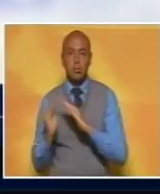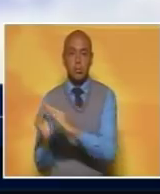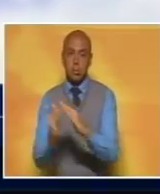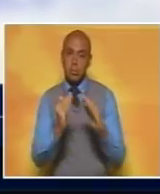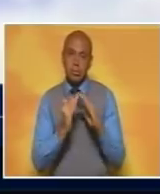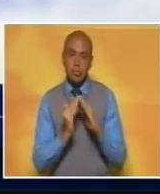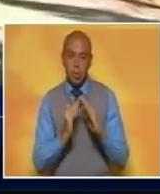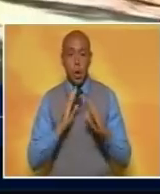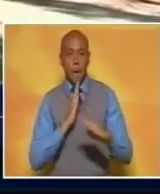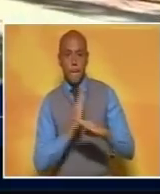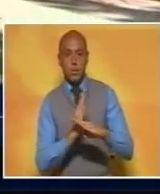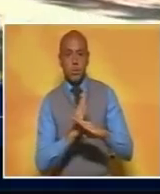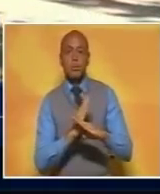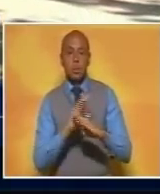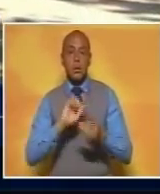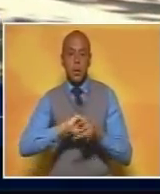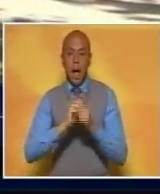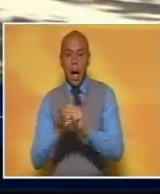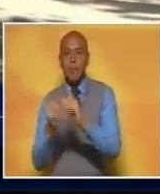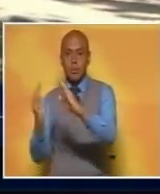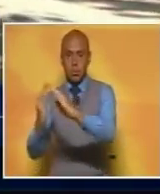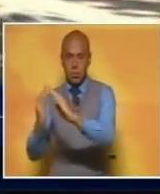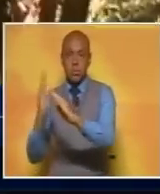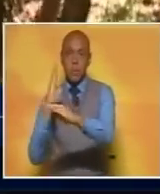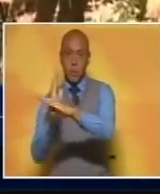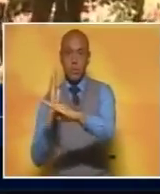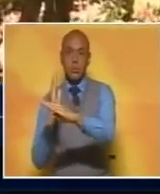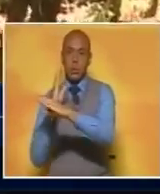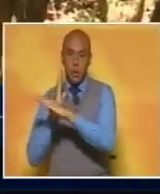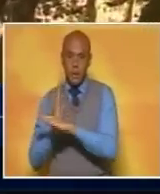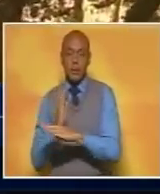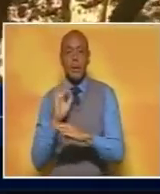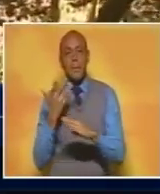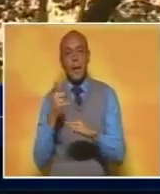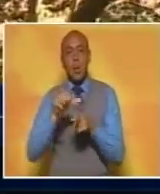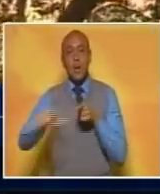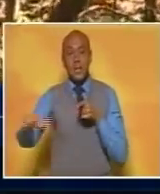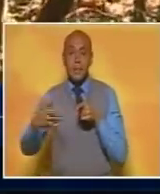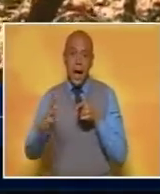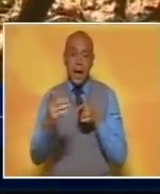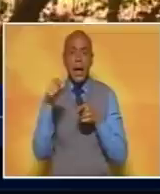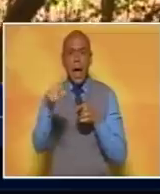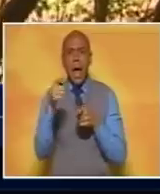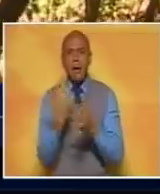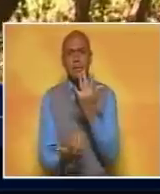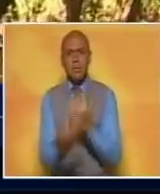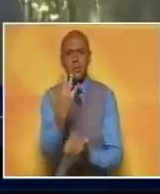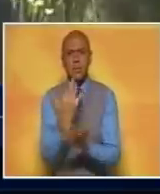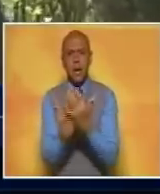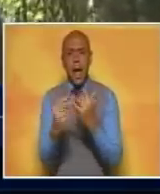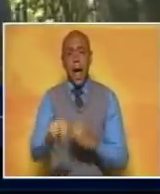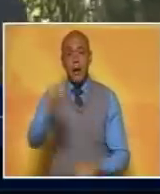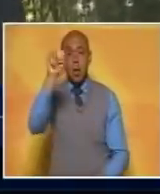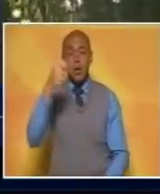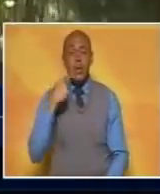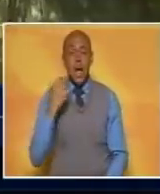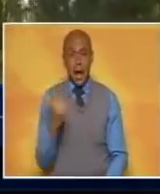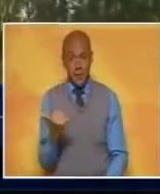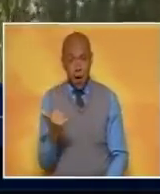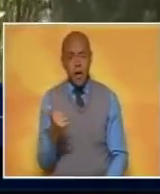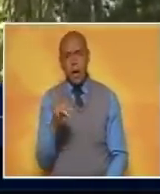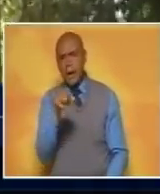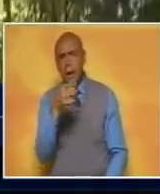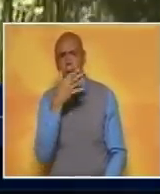este martes y que podrían extenderse al menos una semana. Algunos de los incendios más mortales en el norte de California han sido atribuidos a